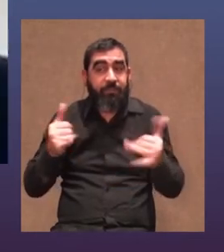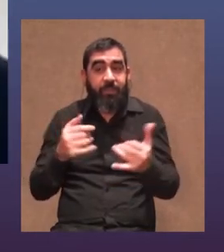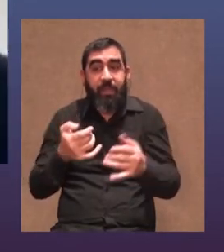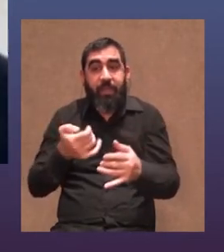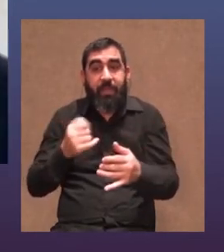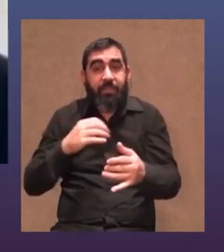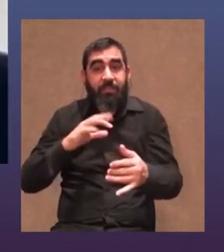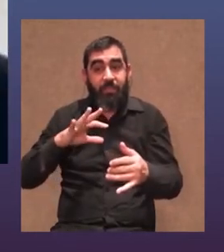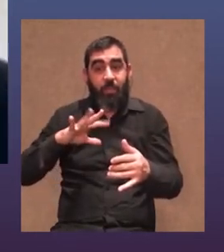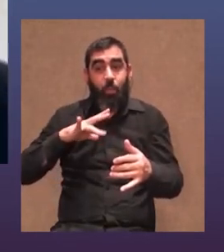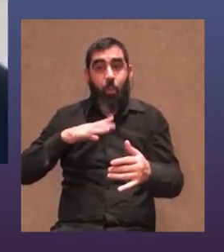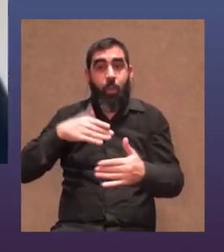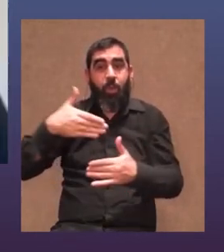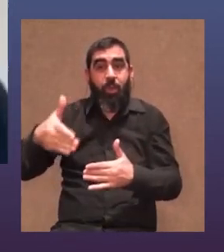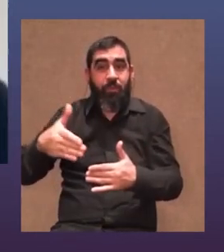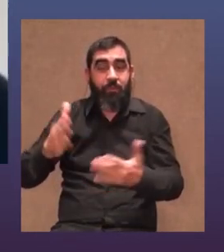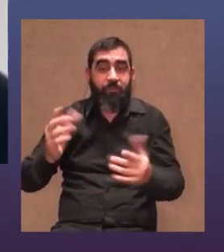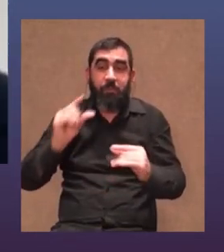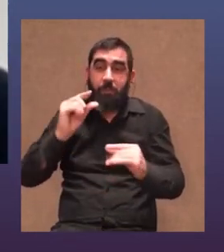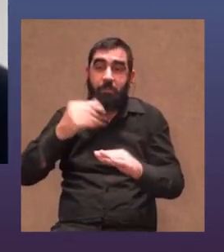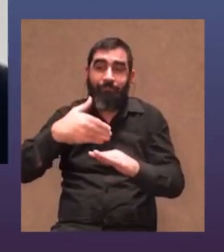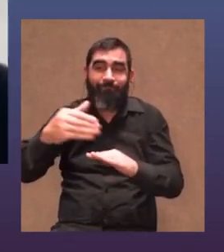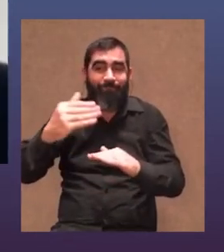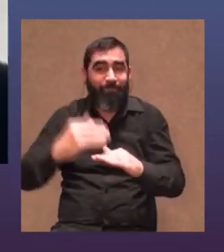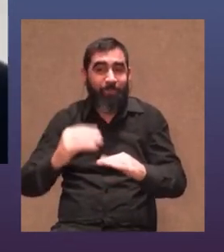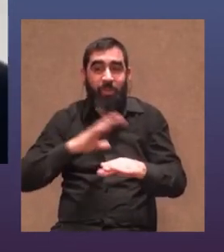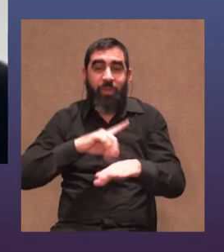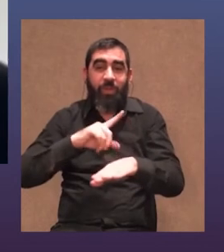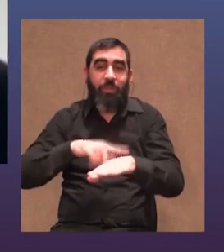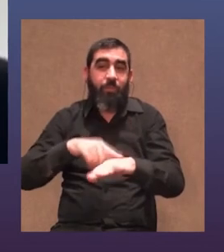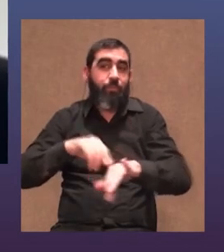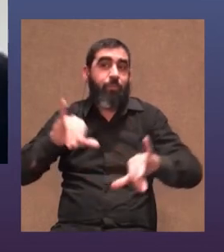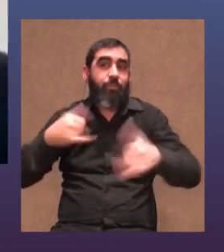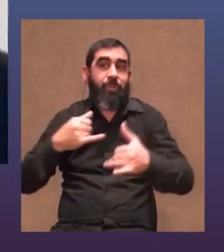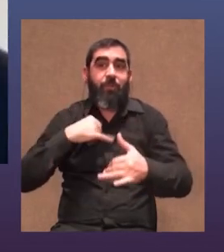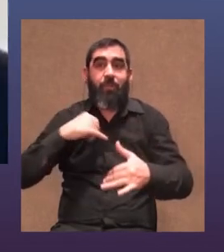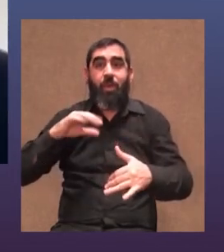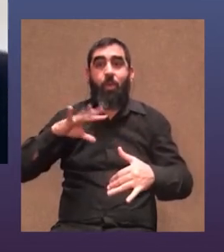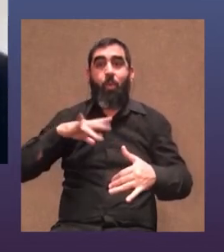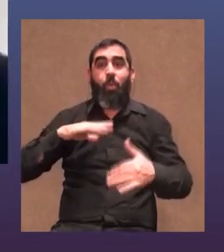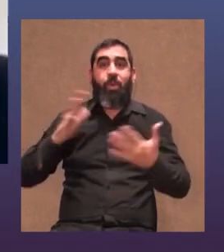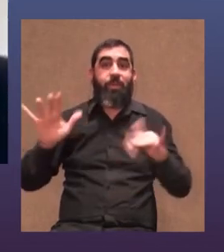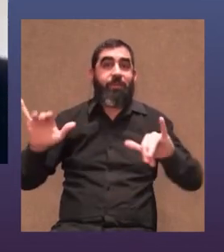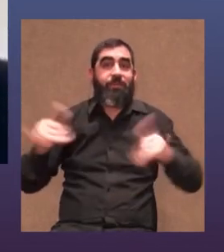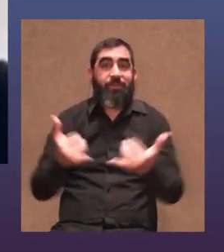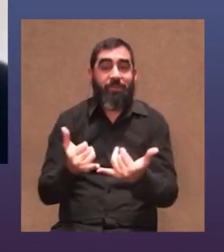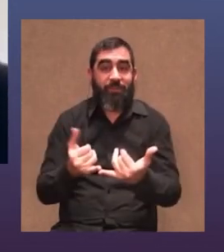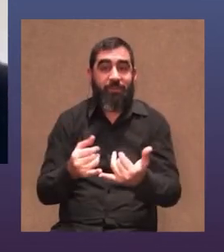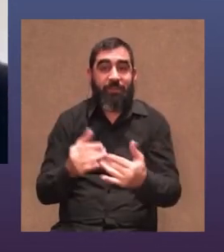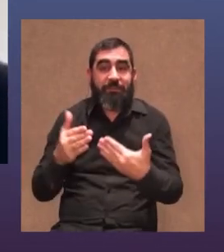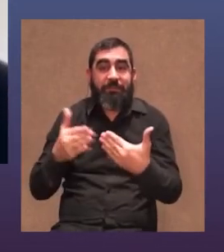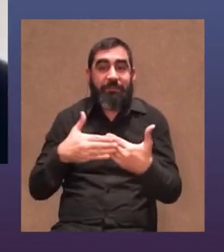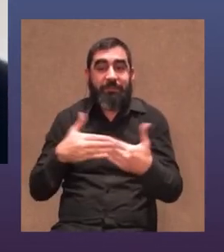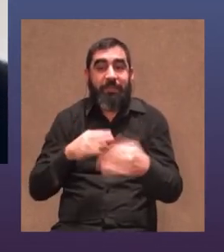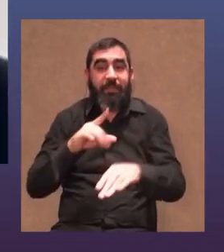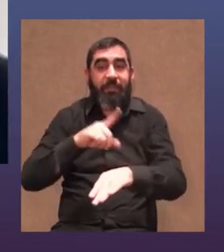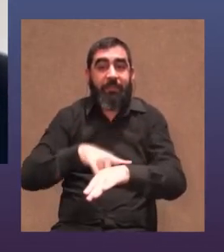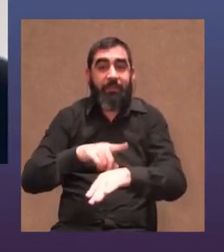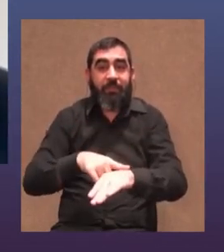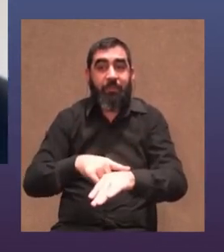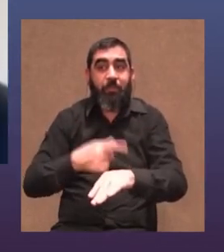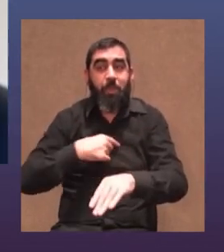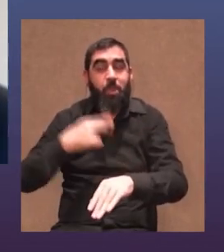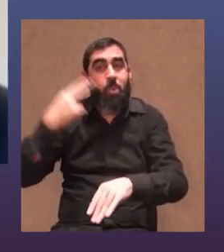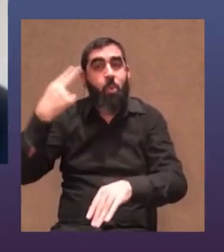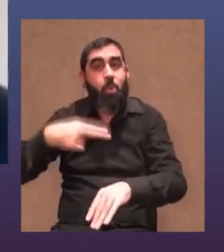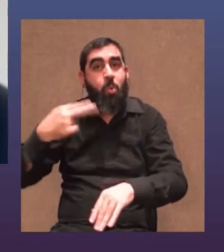inevitable, más tiempo, menos tiempo, pero va a tener que suceder en un en un futuro próximo, pero nunca me lo